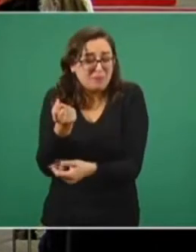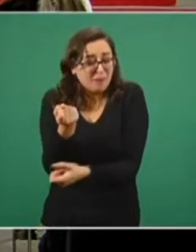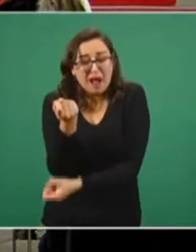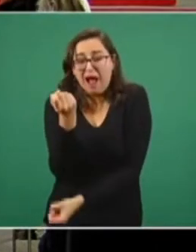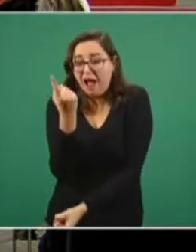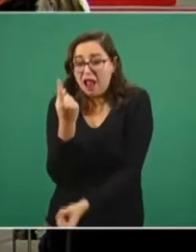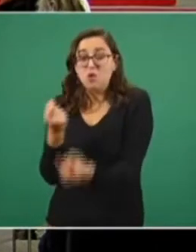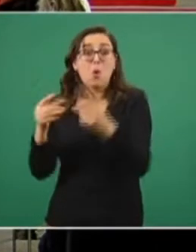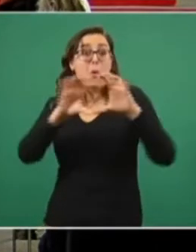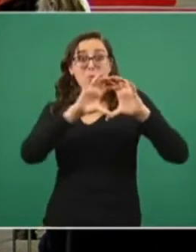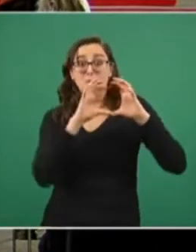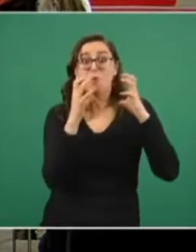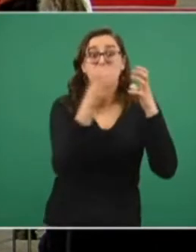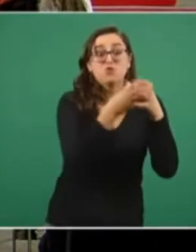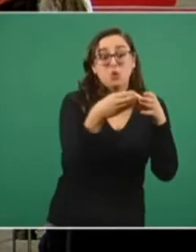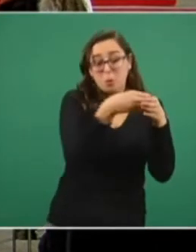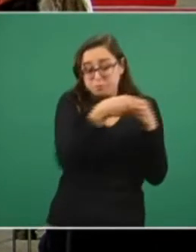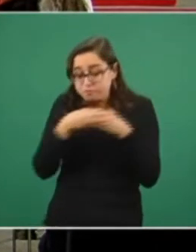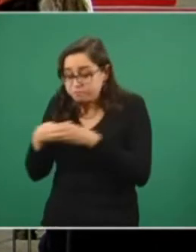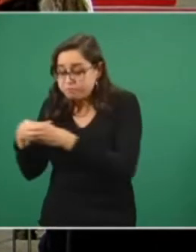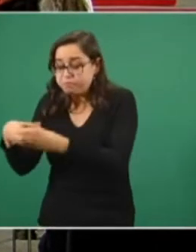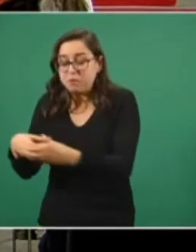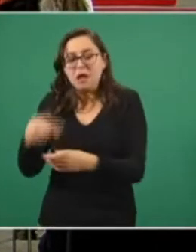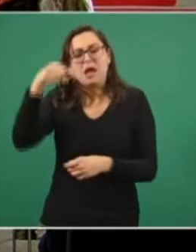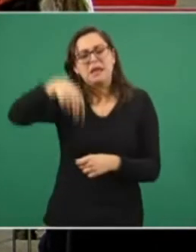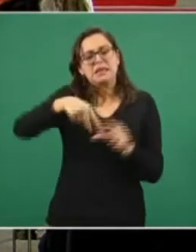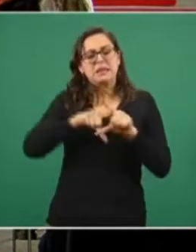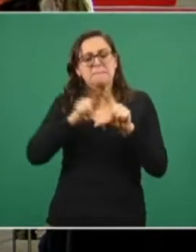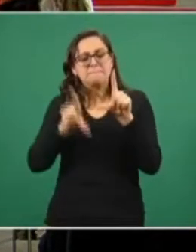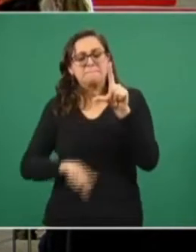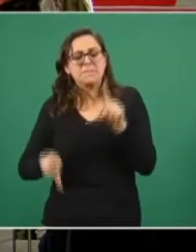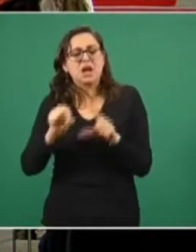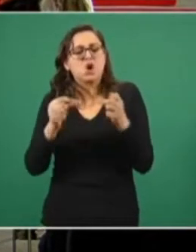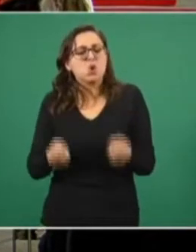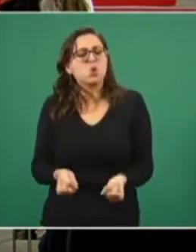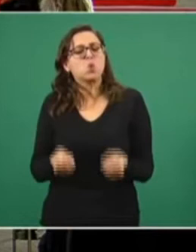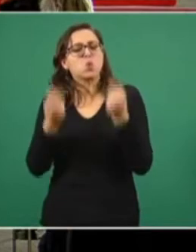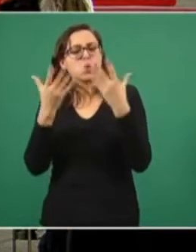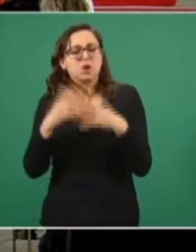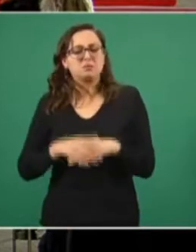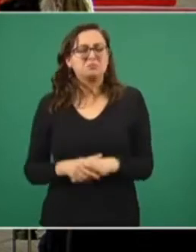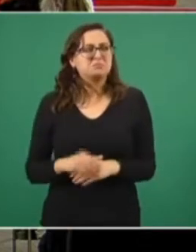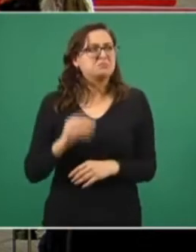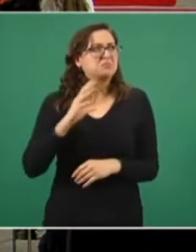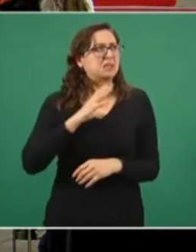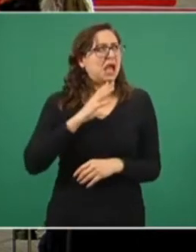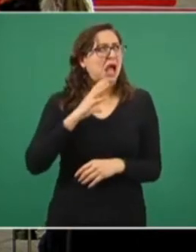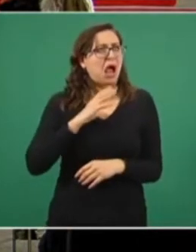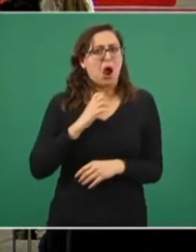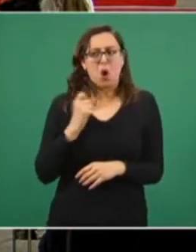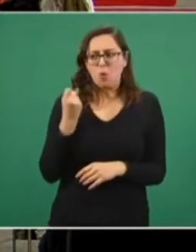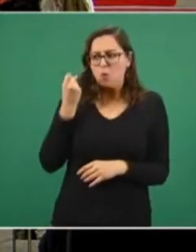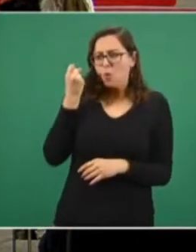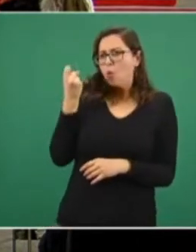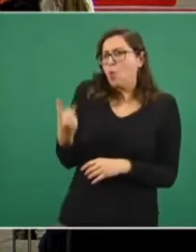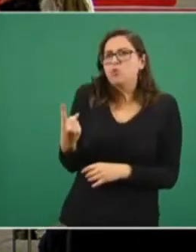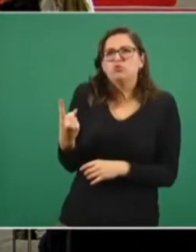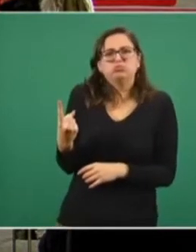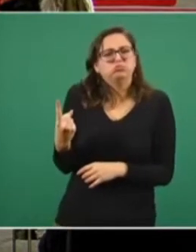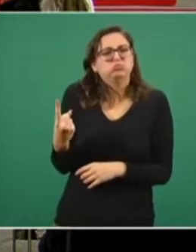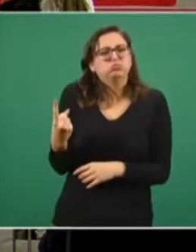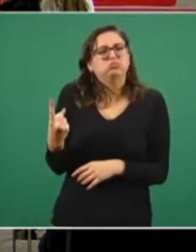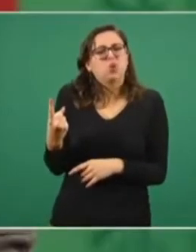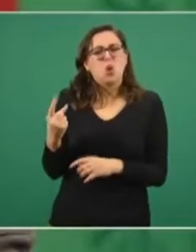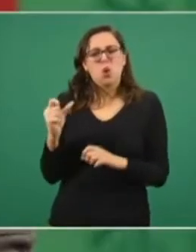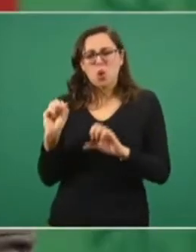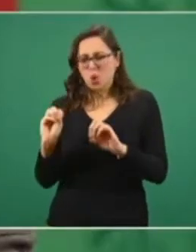reportados en todo el mundo. Aquí en México se han podido documentar concretamente uno bien documentado que en